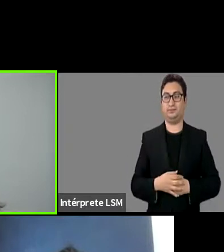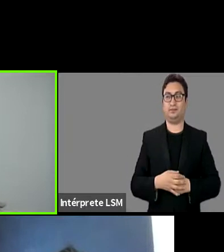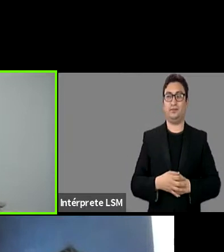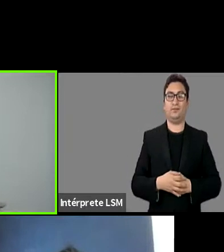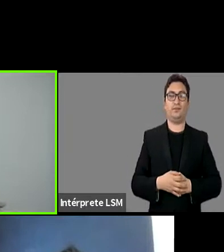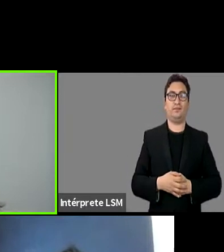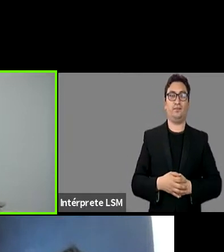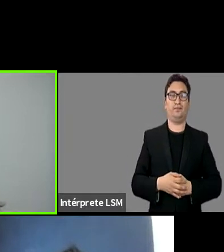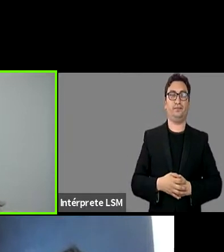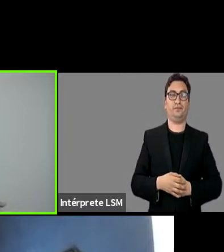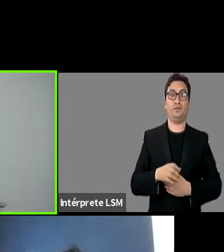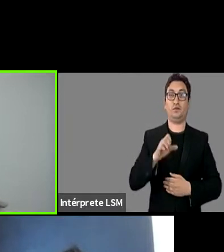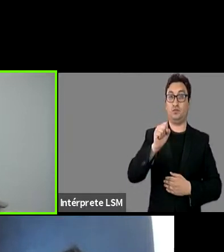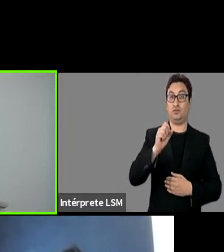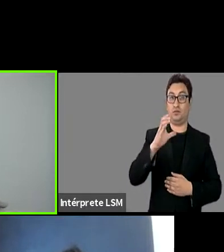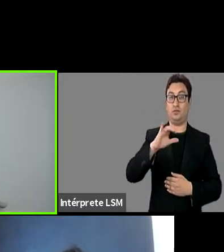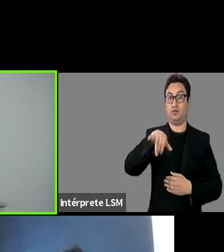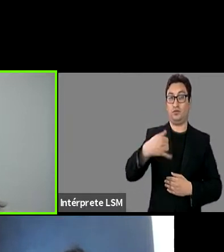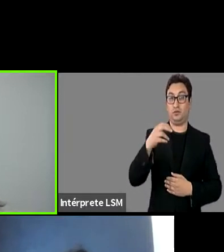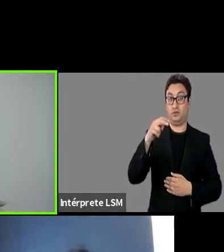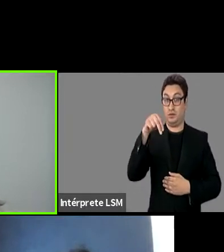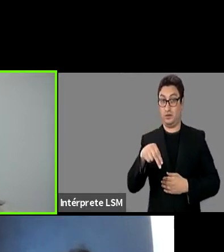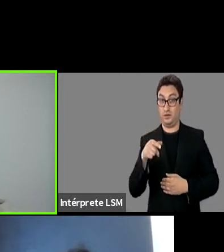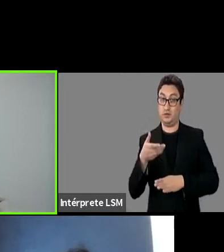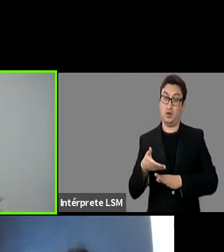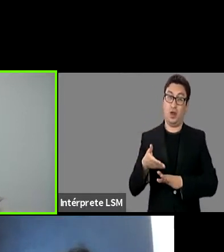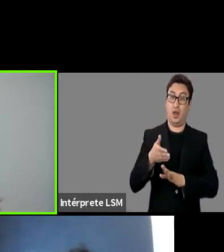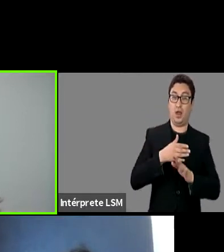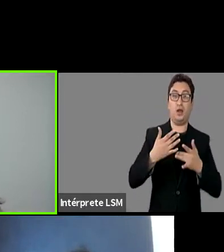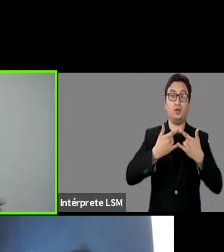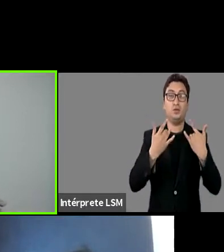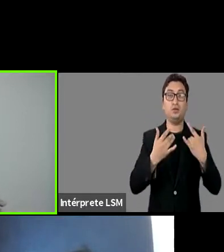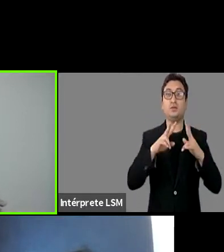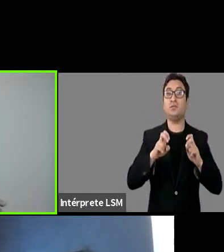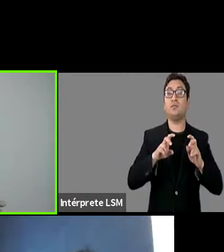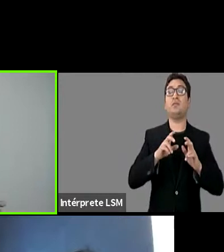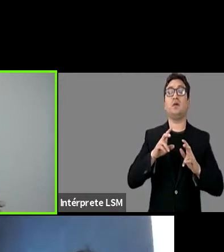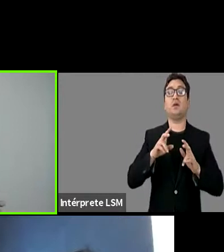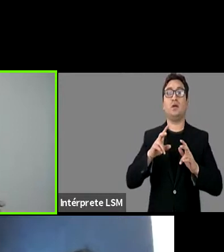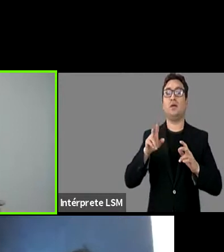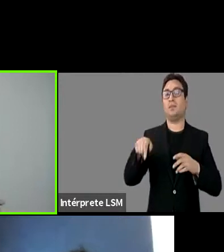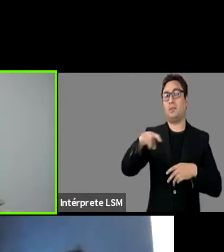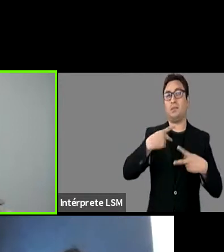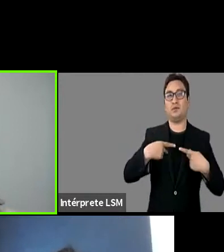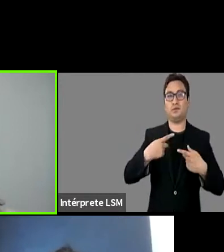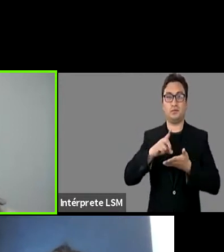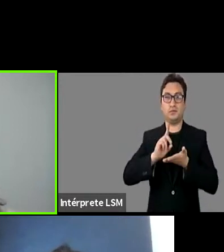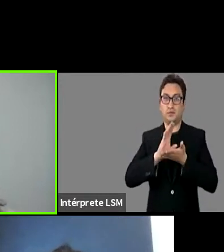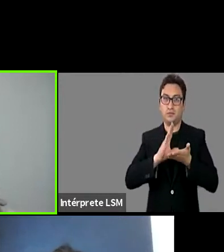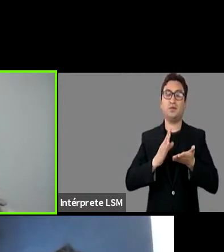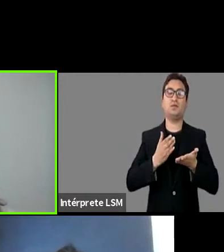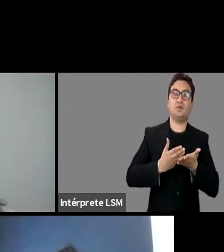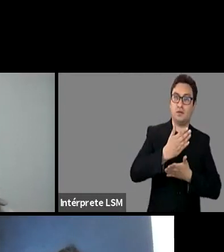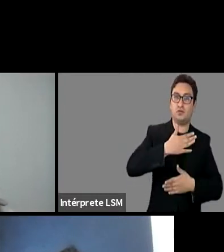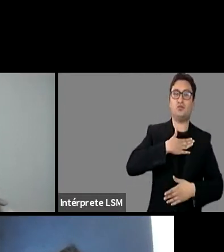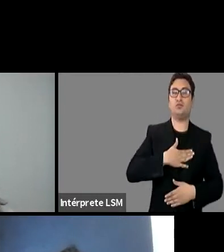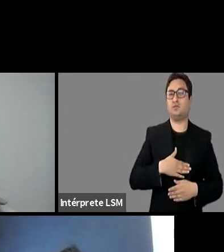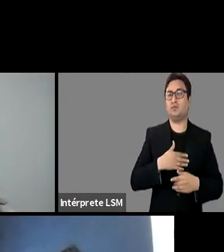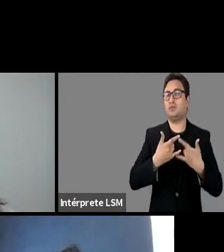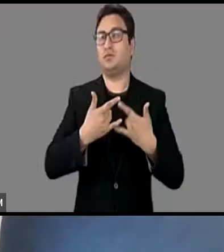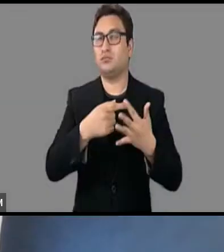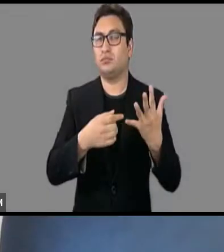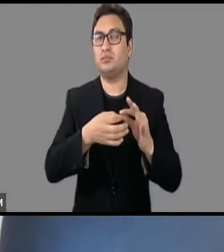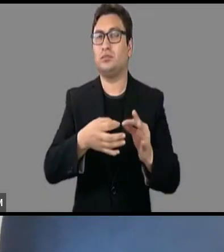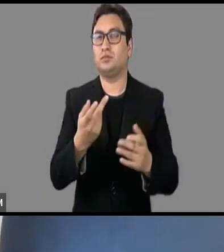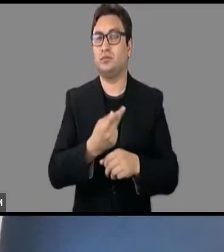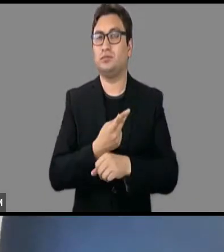Suprema Corte de Justicia de la Nación en el tema de acceso a la justicia de las personas con discapacidad? Gracias. Bueno,